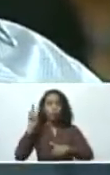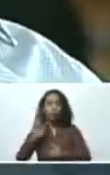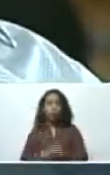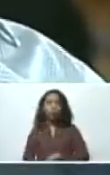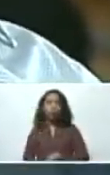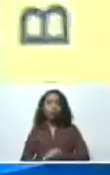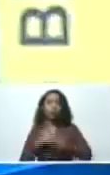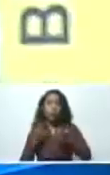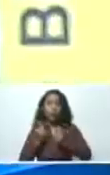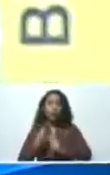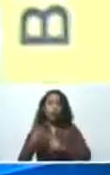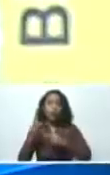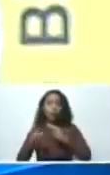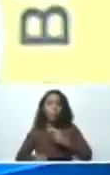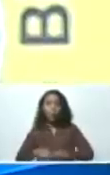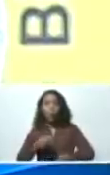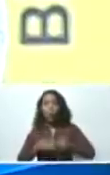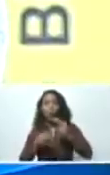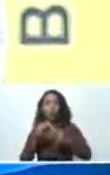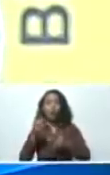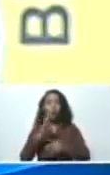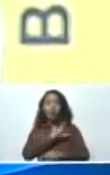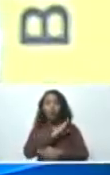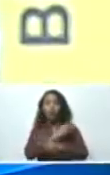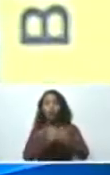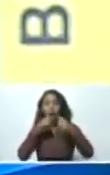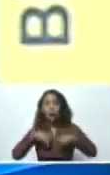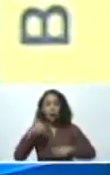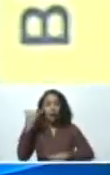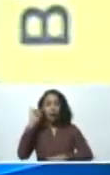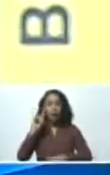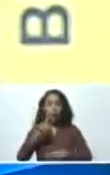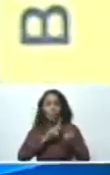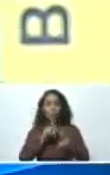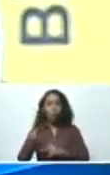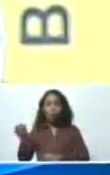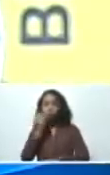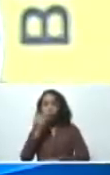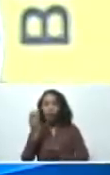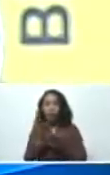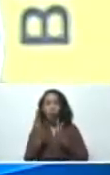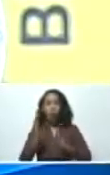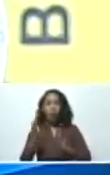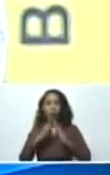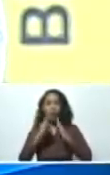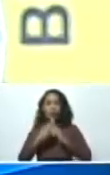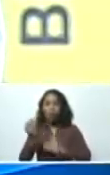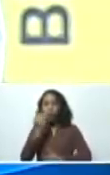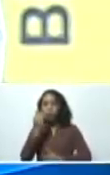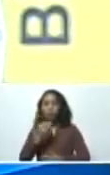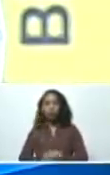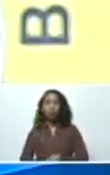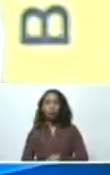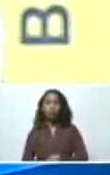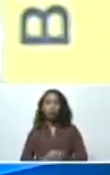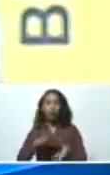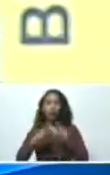y tratar de ir construyendo desde las fortalezas que tenemos, como el programa de alimentación escolar, las casas de alimentación, el